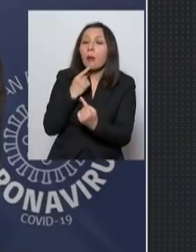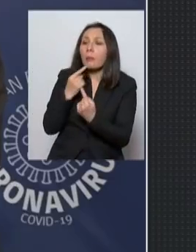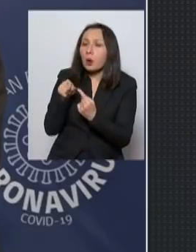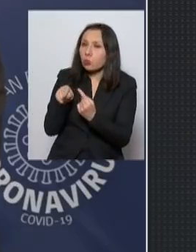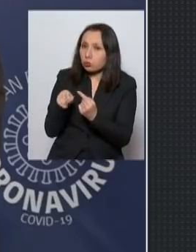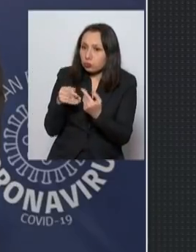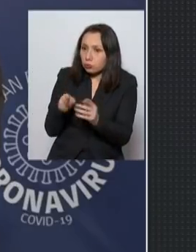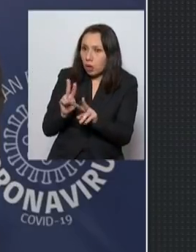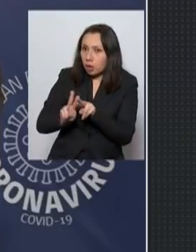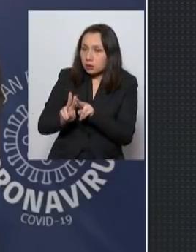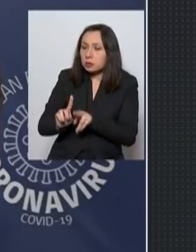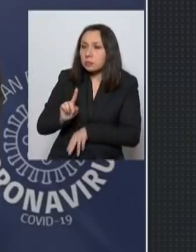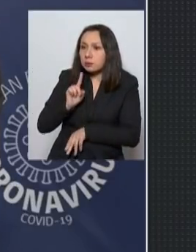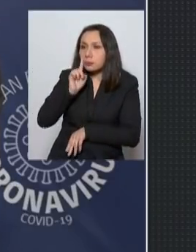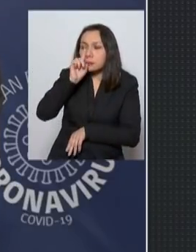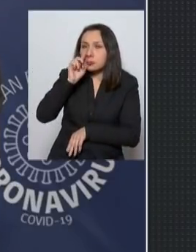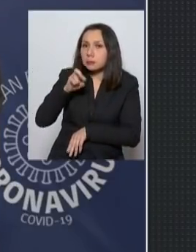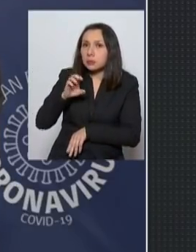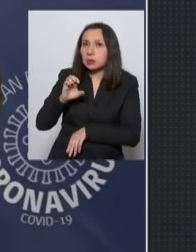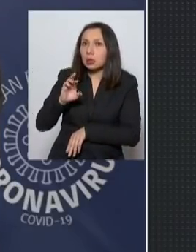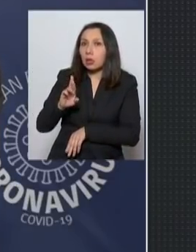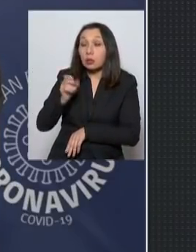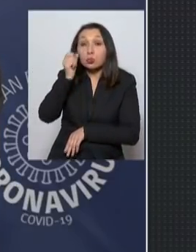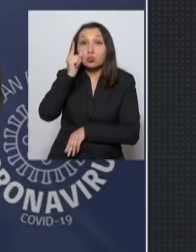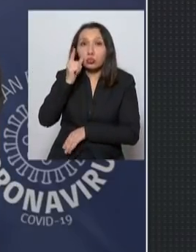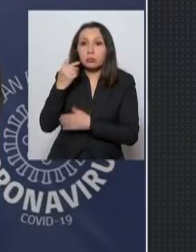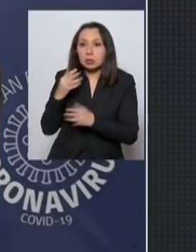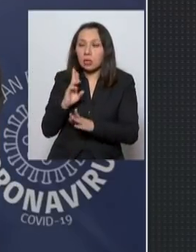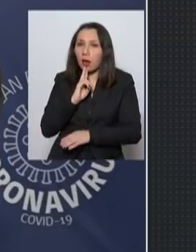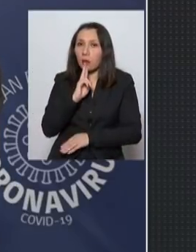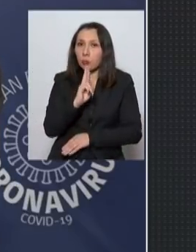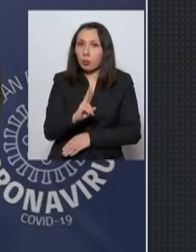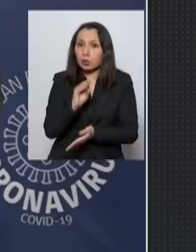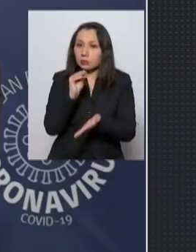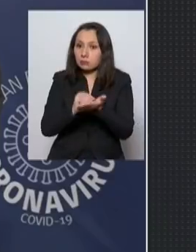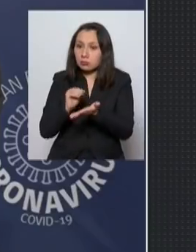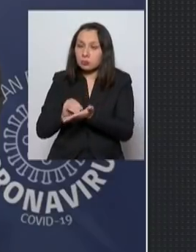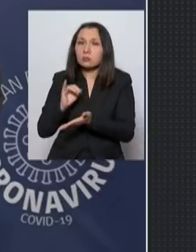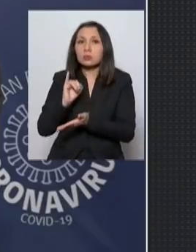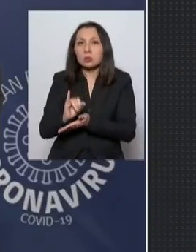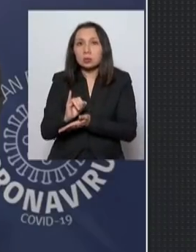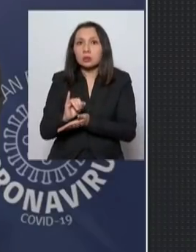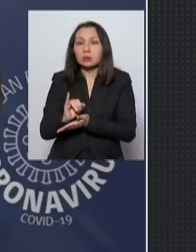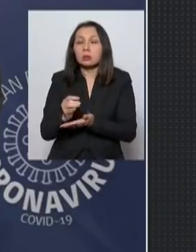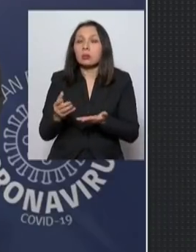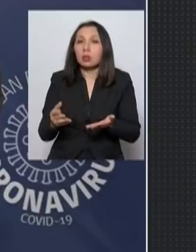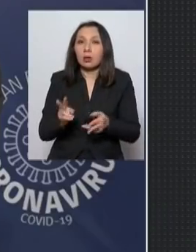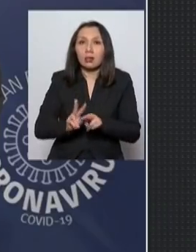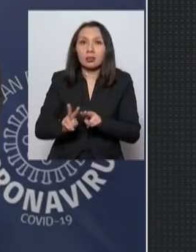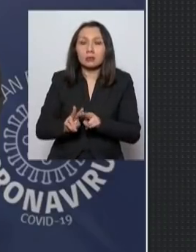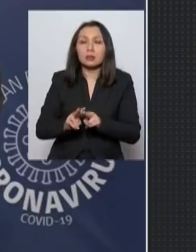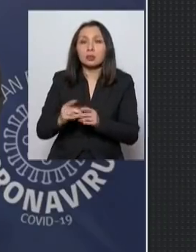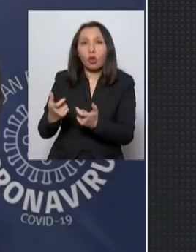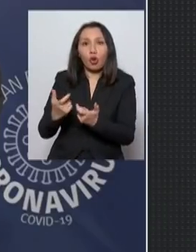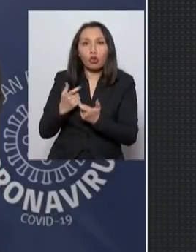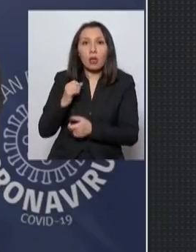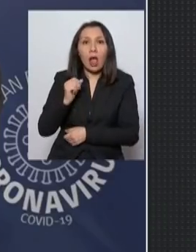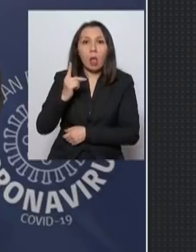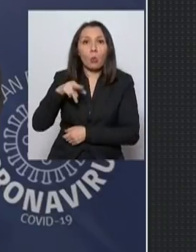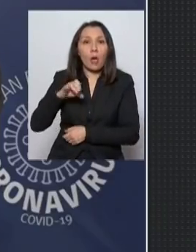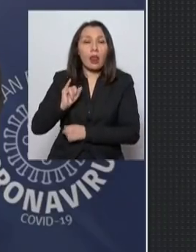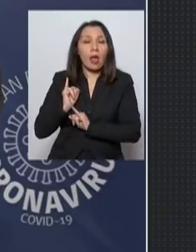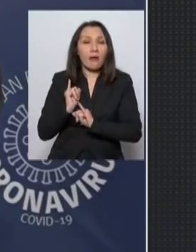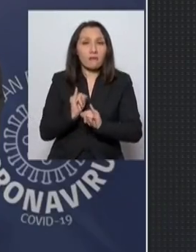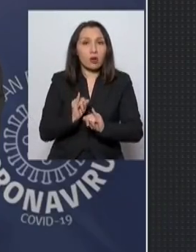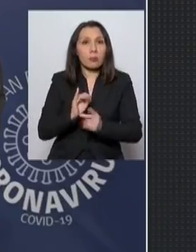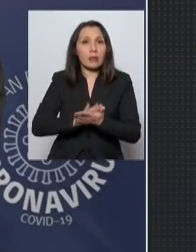preguntado si se hizo un PCR, si se conoce si él entregó esa información o si aplicó esta medida de aduana sanitaria con esta entrega de